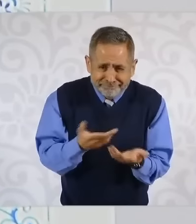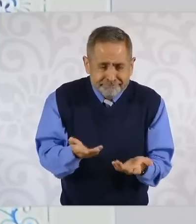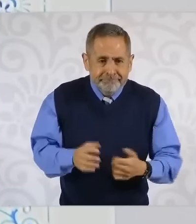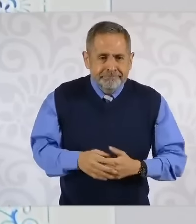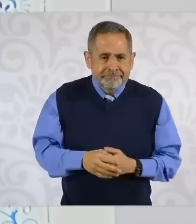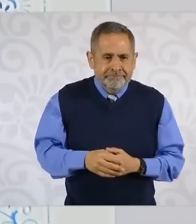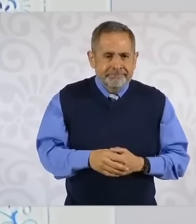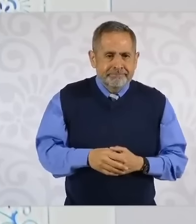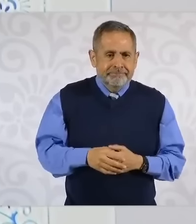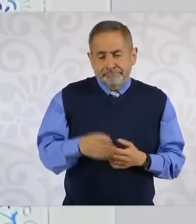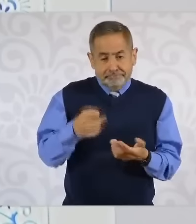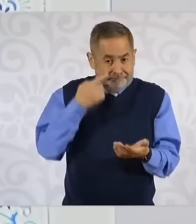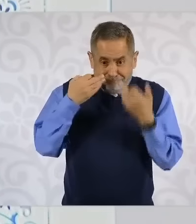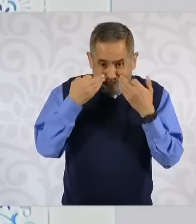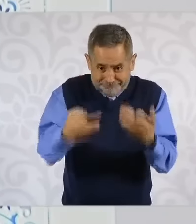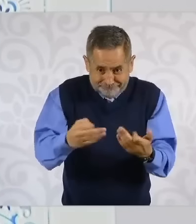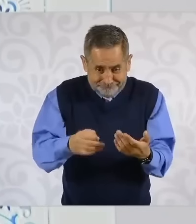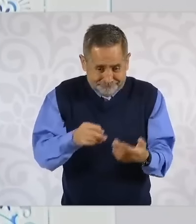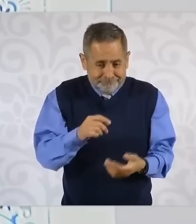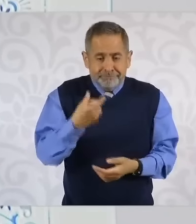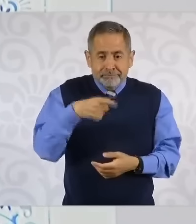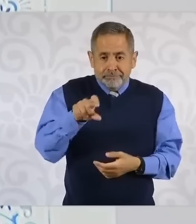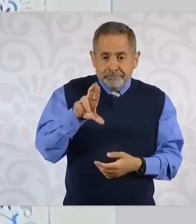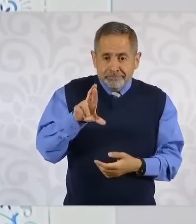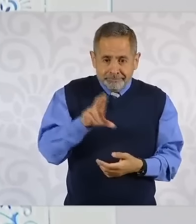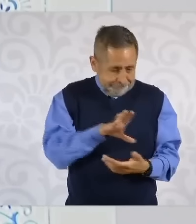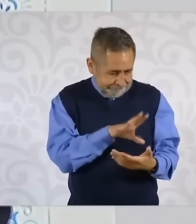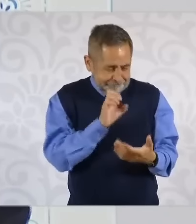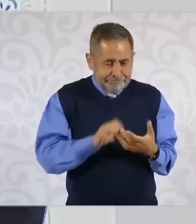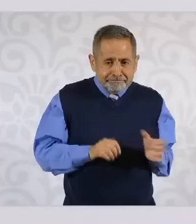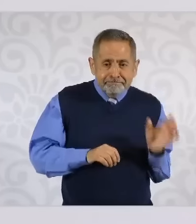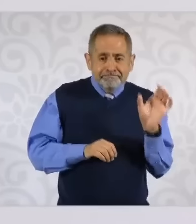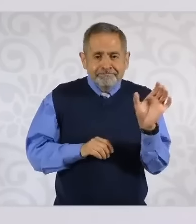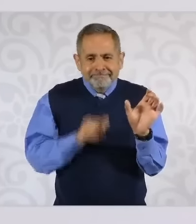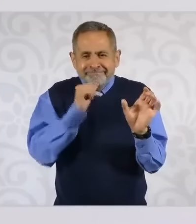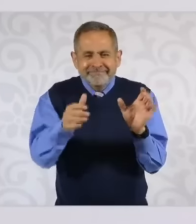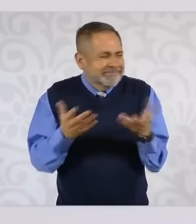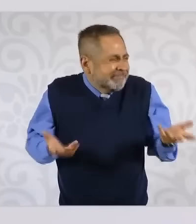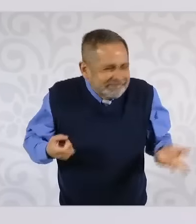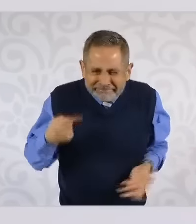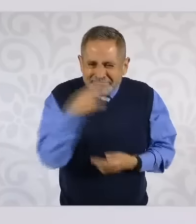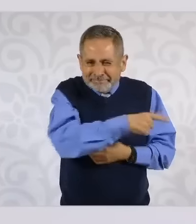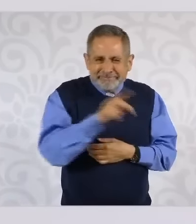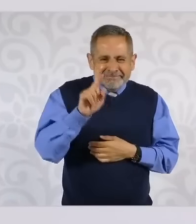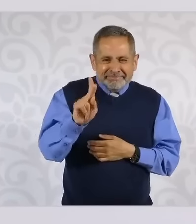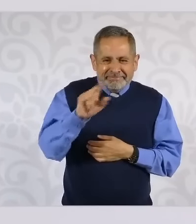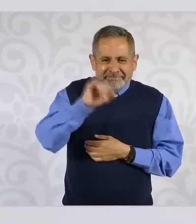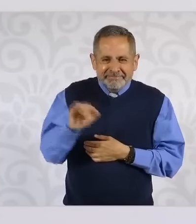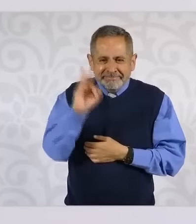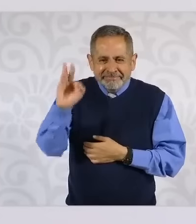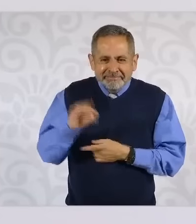Está notariado que la notificación de la jueza, o sea, del Poder Judicial,